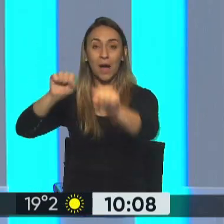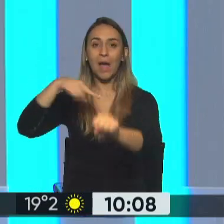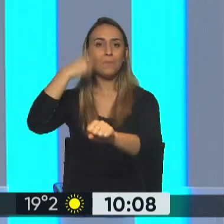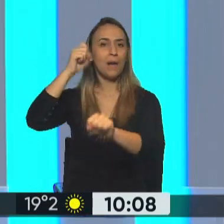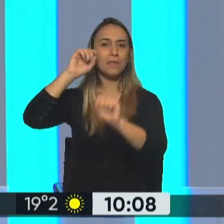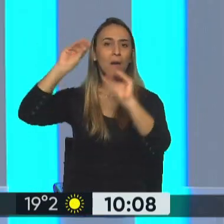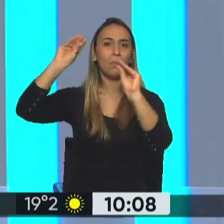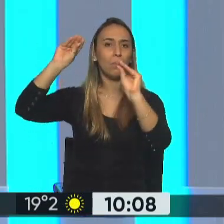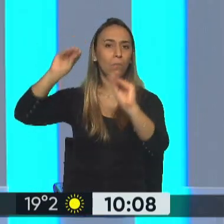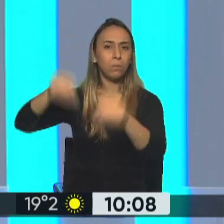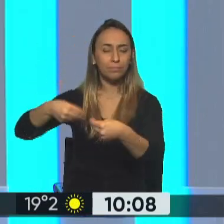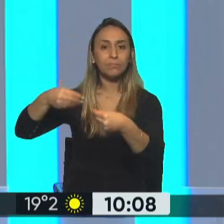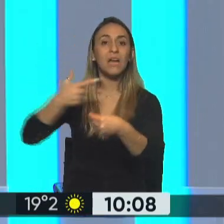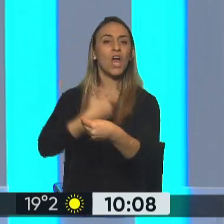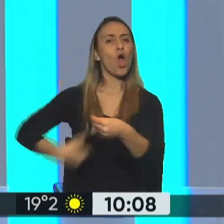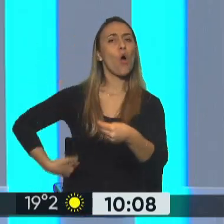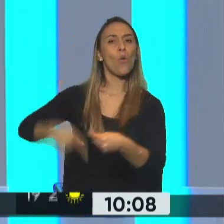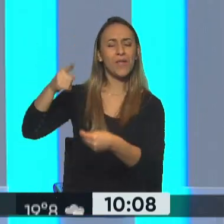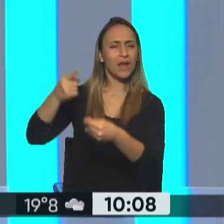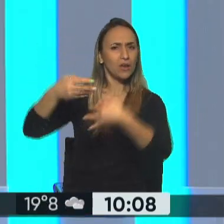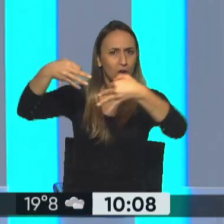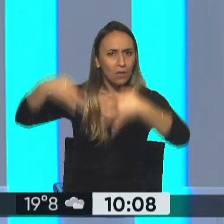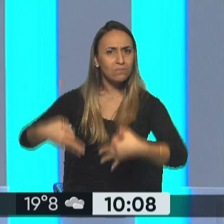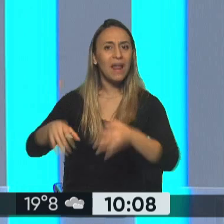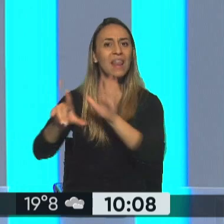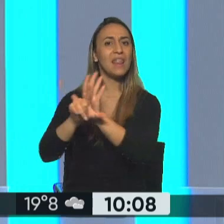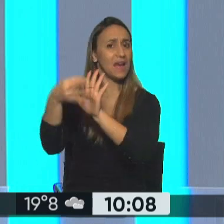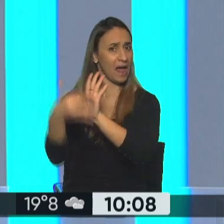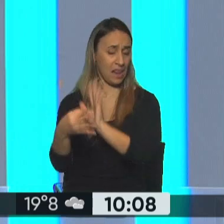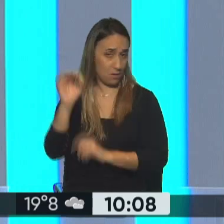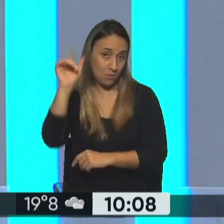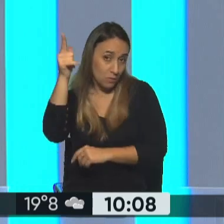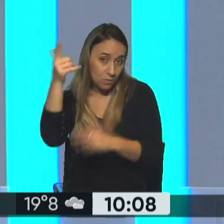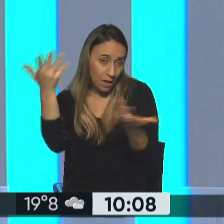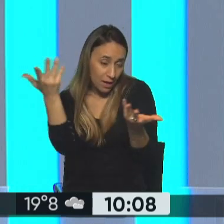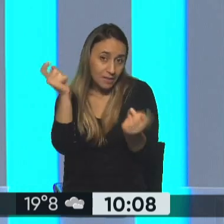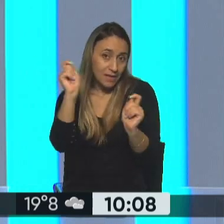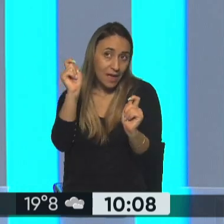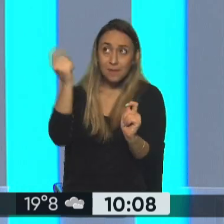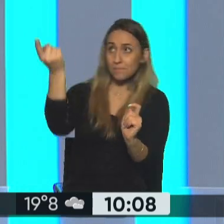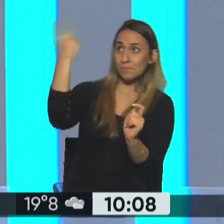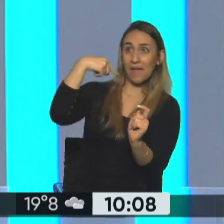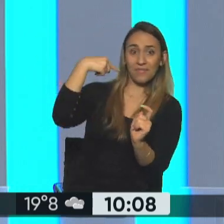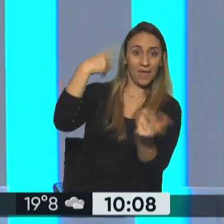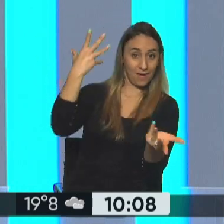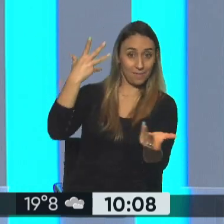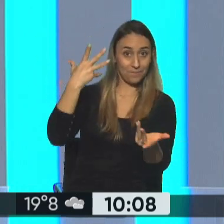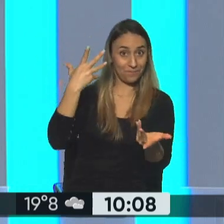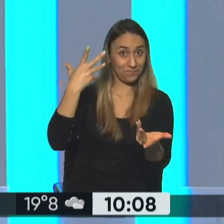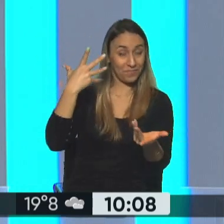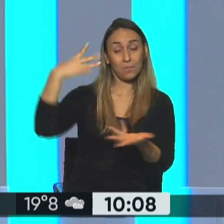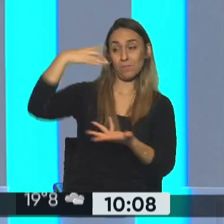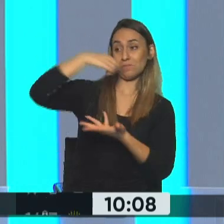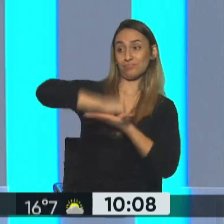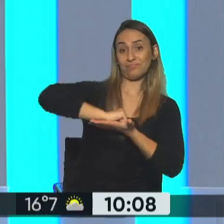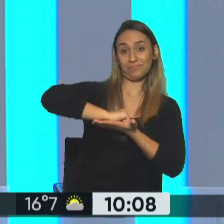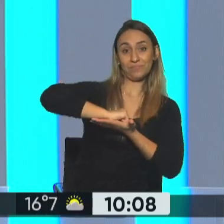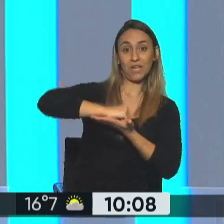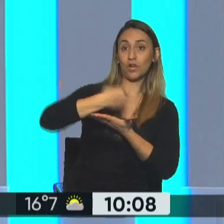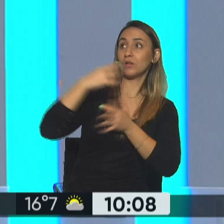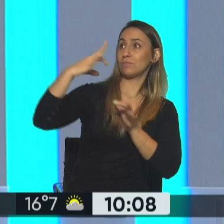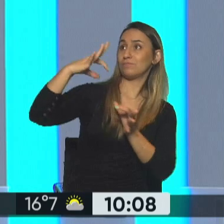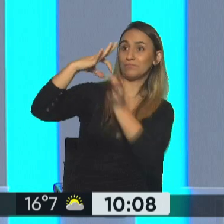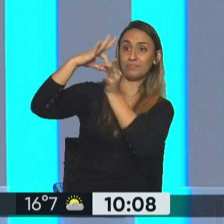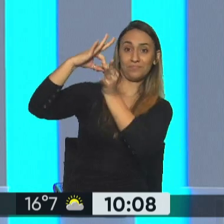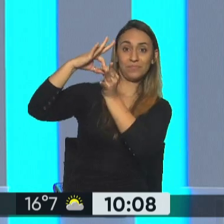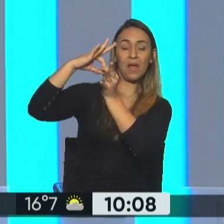un gobierno legítimo para las colonias, que recordemos no dependían de España, sino de la